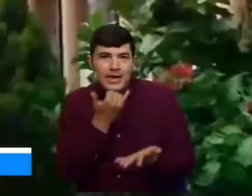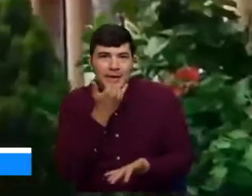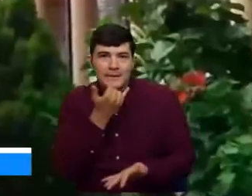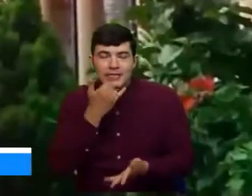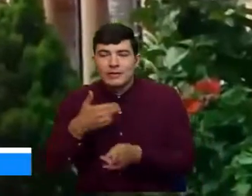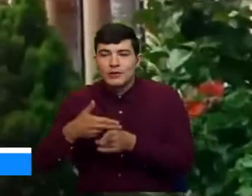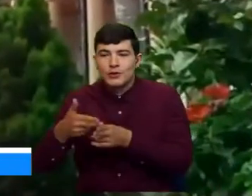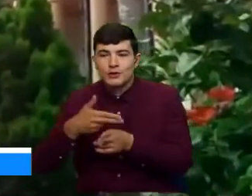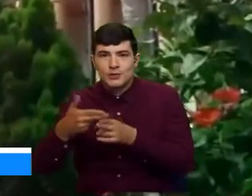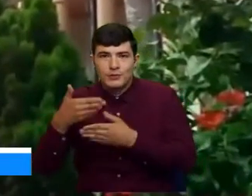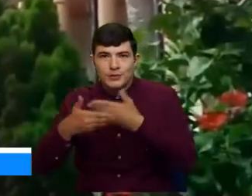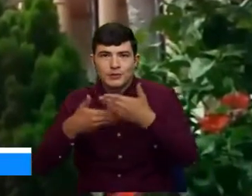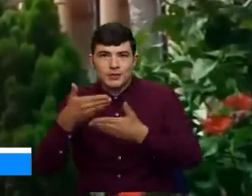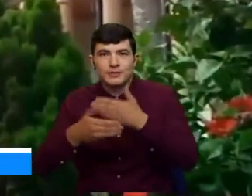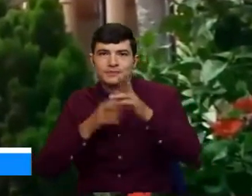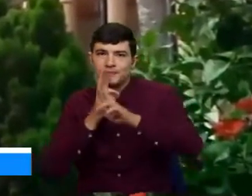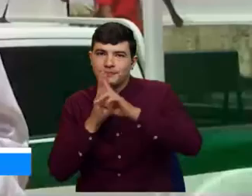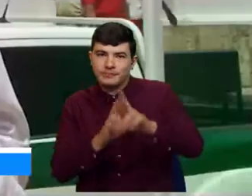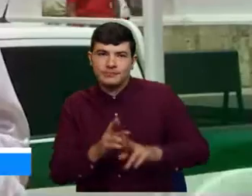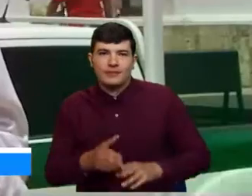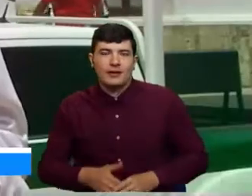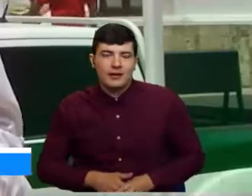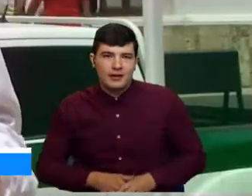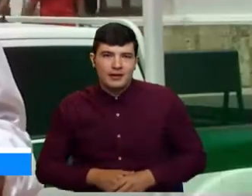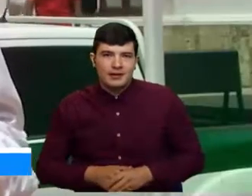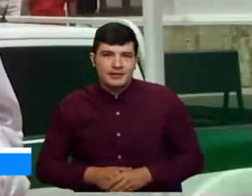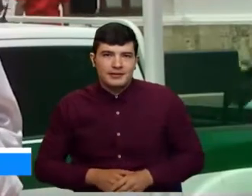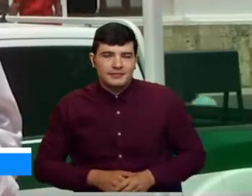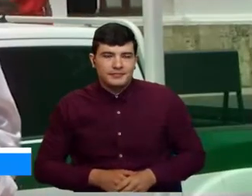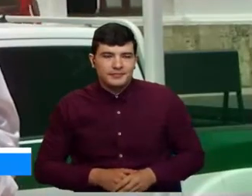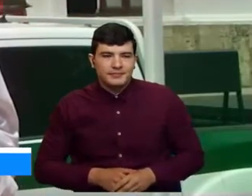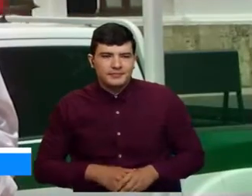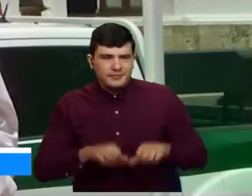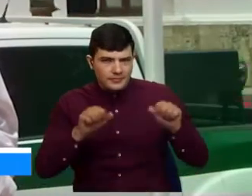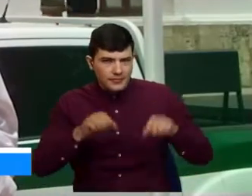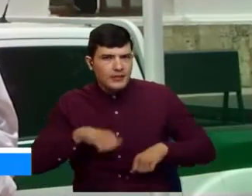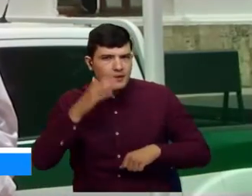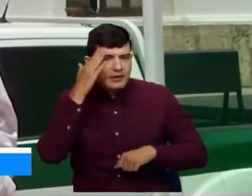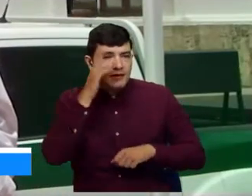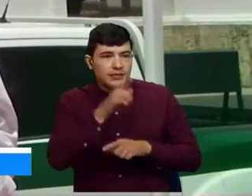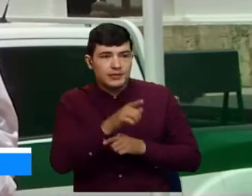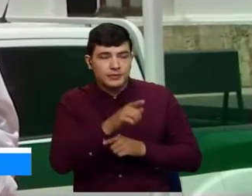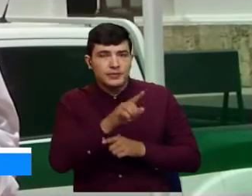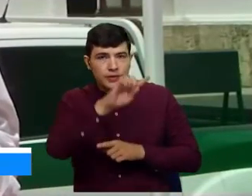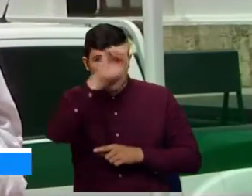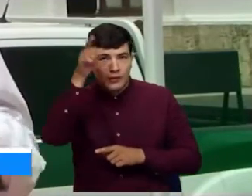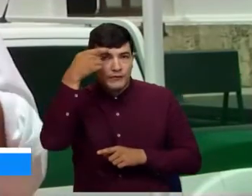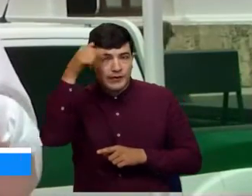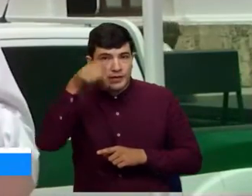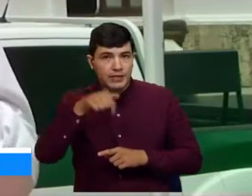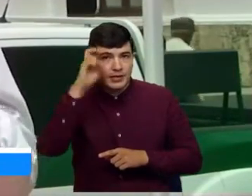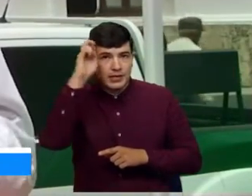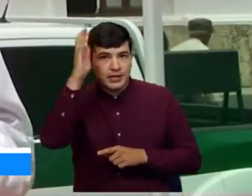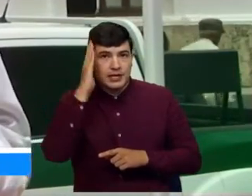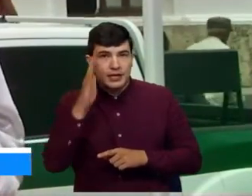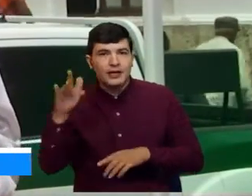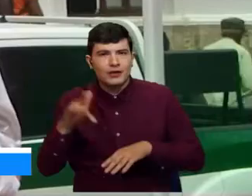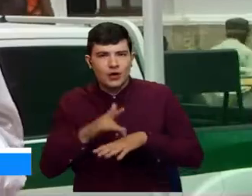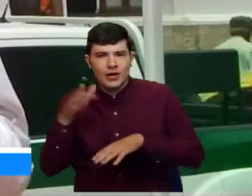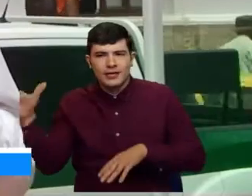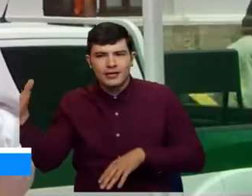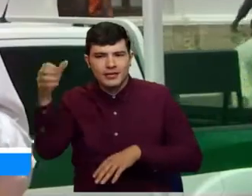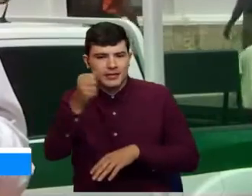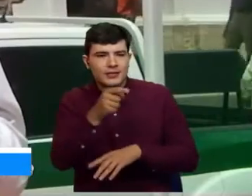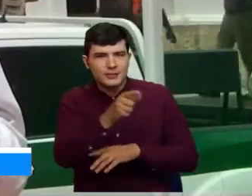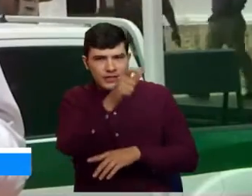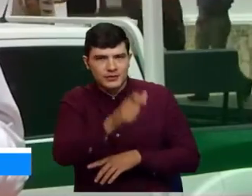que cumplan las autoridades administrativas. Lo que se ha podido establecer es que el gobernador de Norte de Santander tendría que designar un alcalde